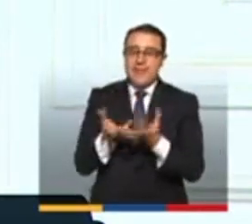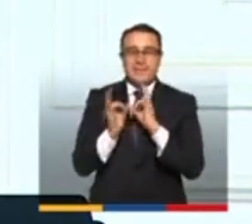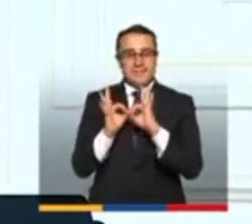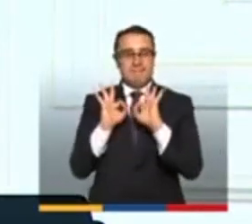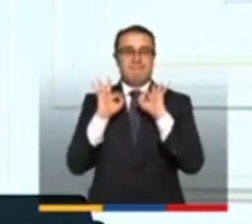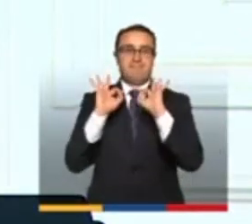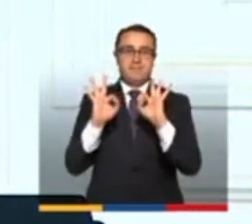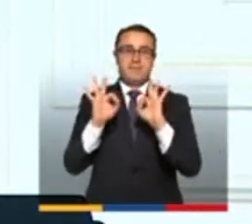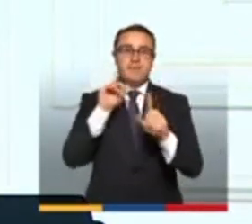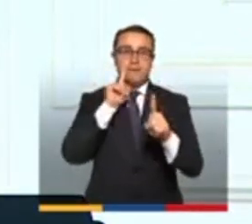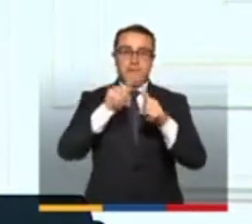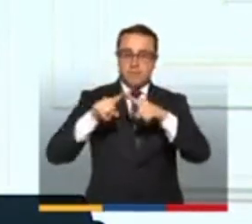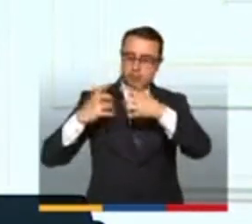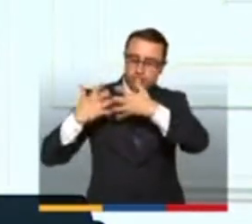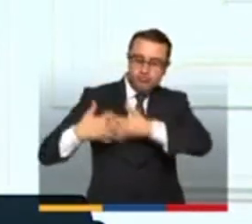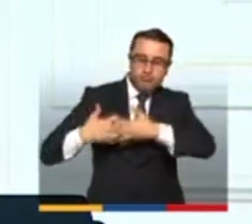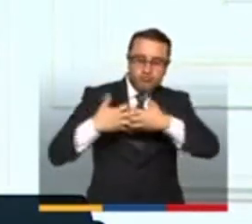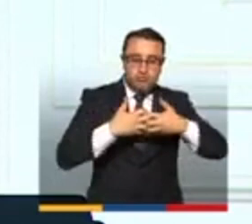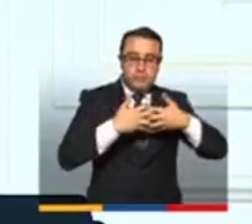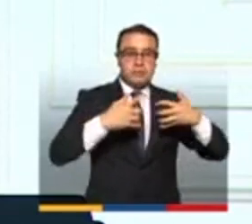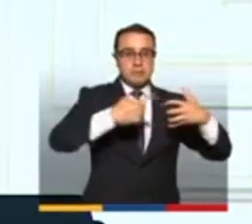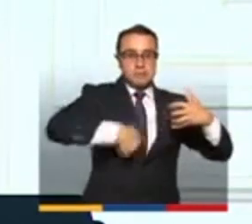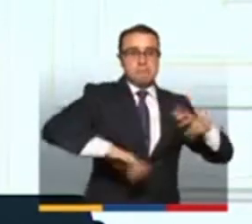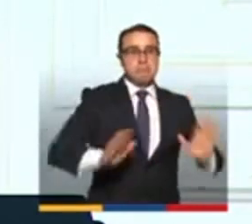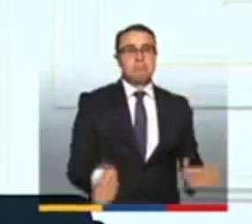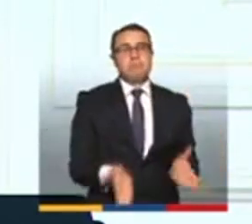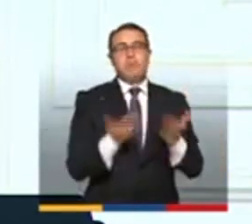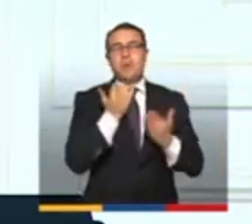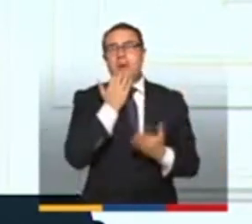industrialización liviana, en casos como la leche.